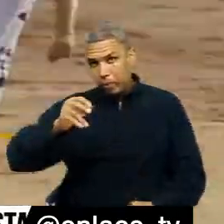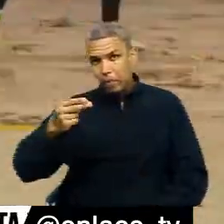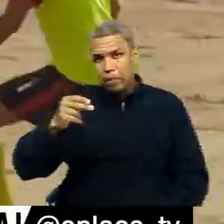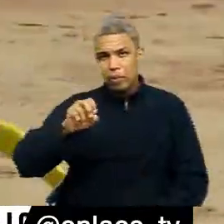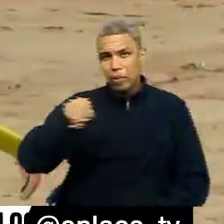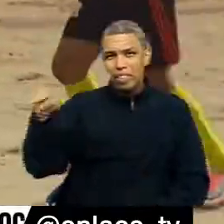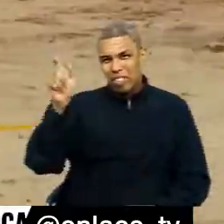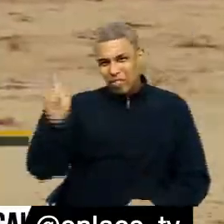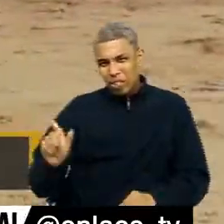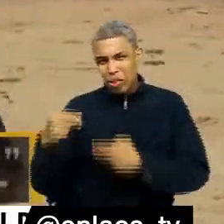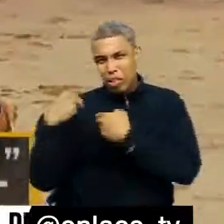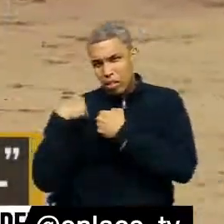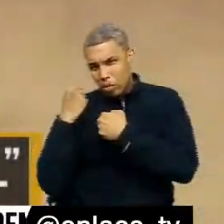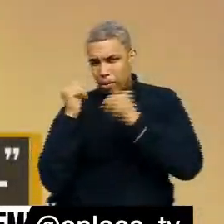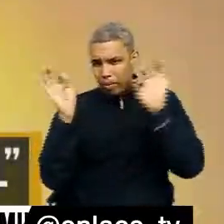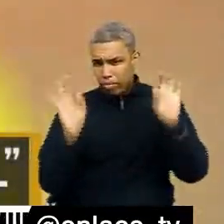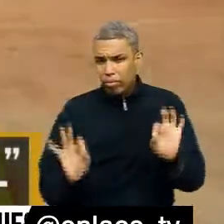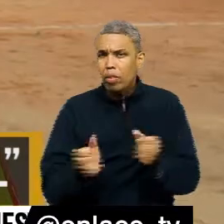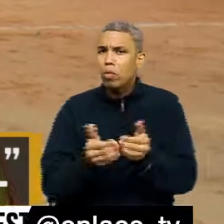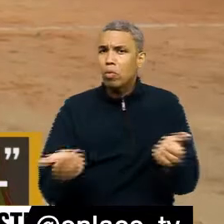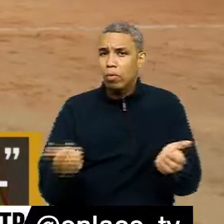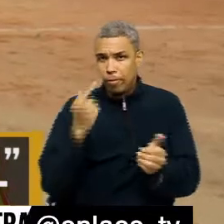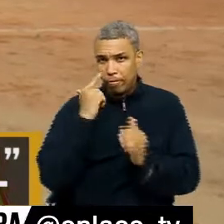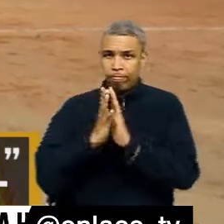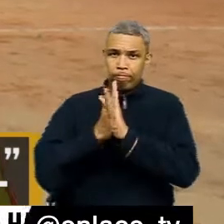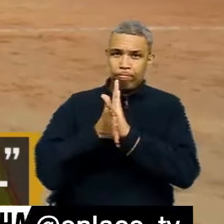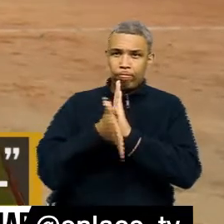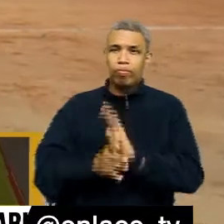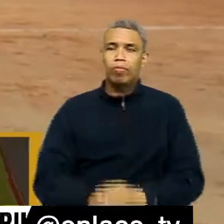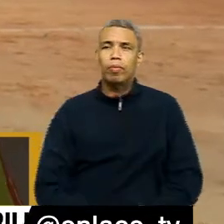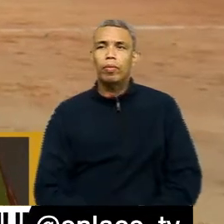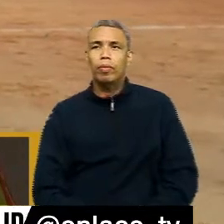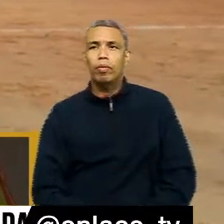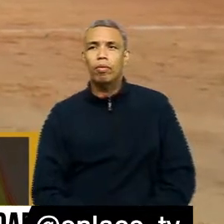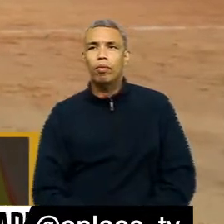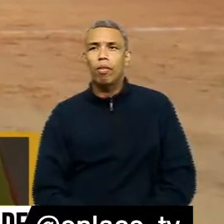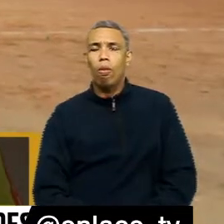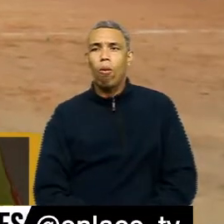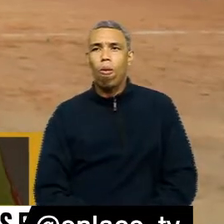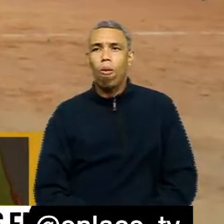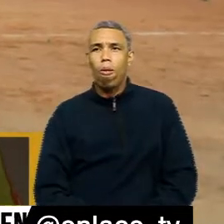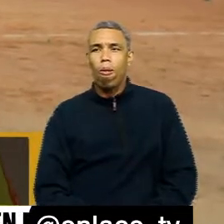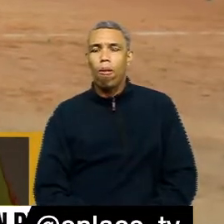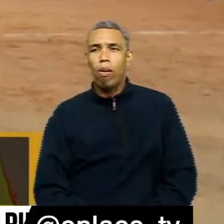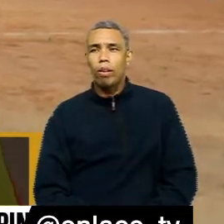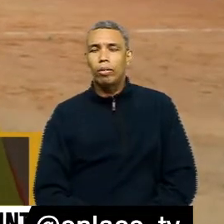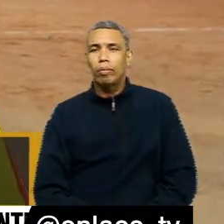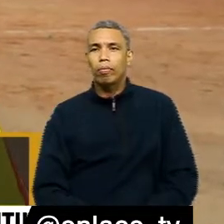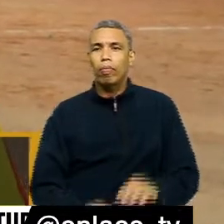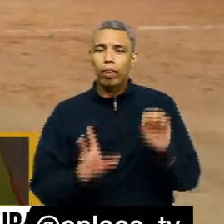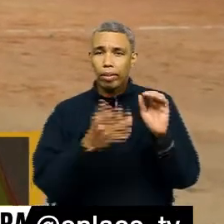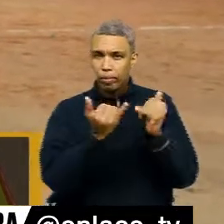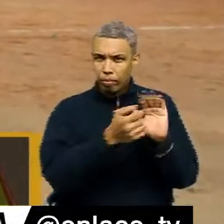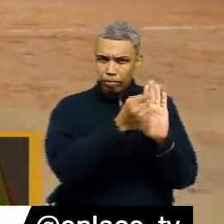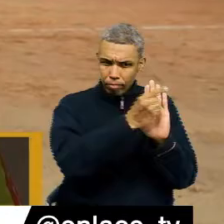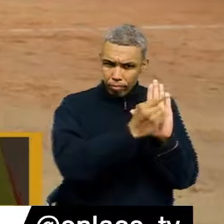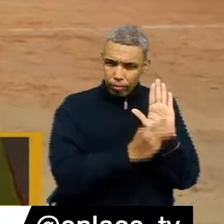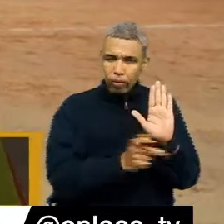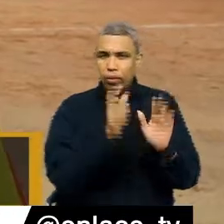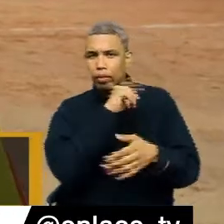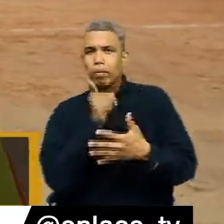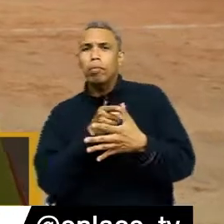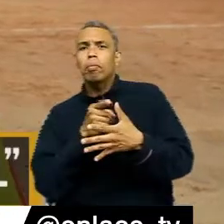los compromisos disputados en esta fecha. Era el torneo en el hexagonal final, es el equipo Droguería Reina, seguido el equipo Sobre